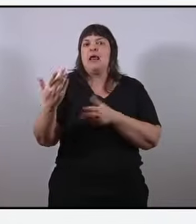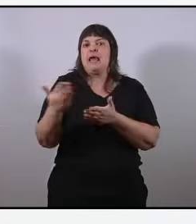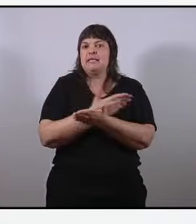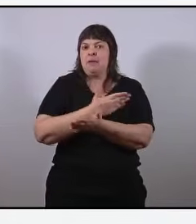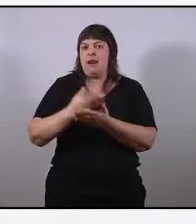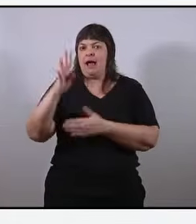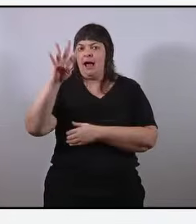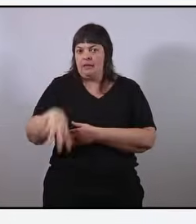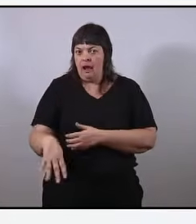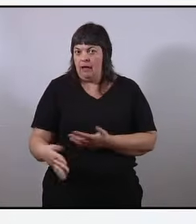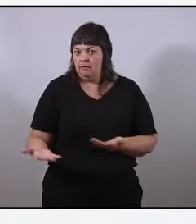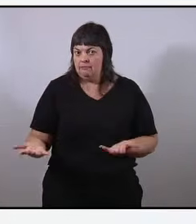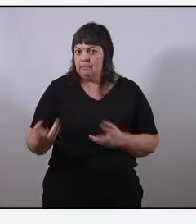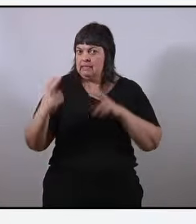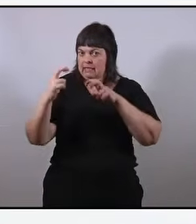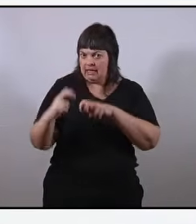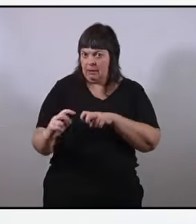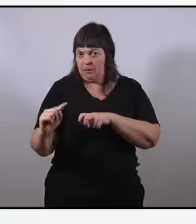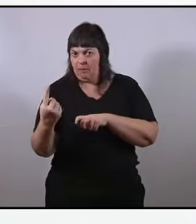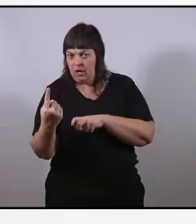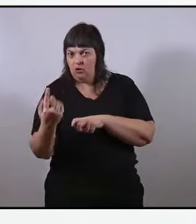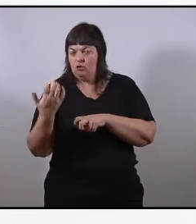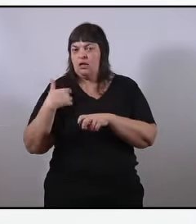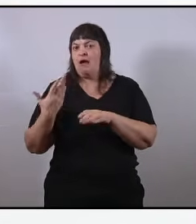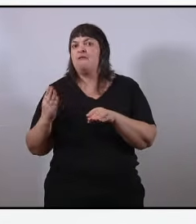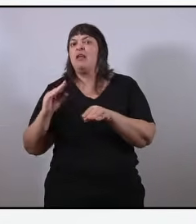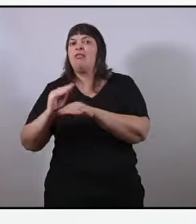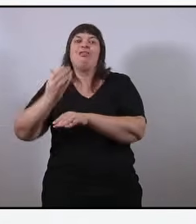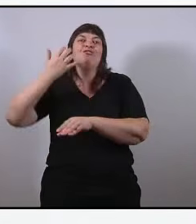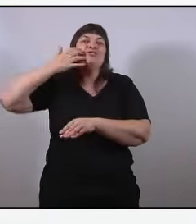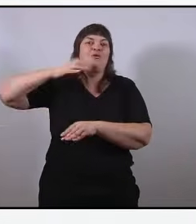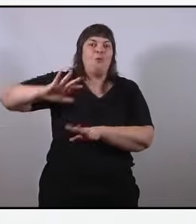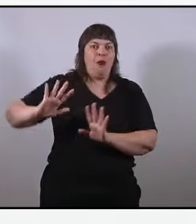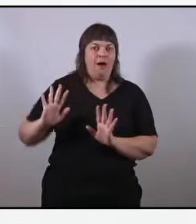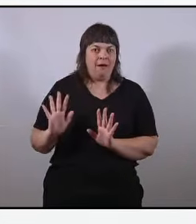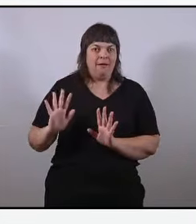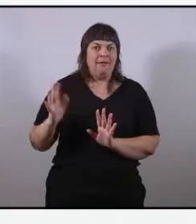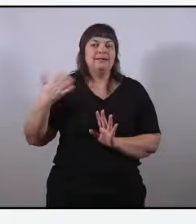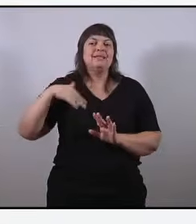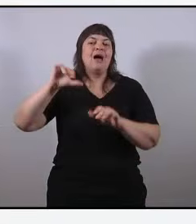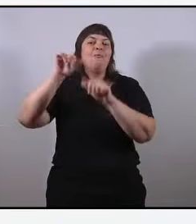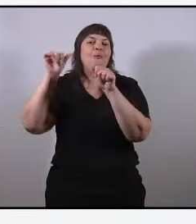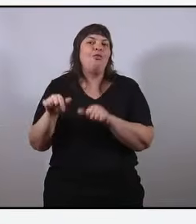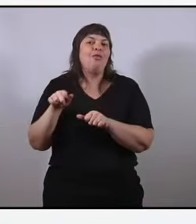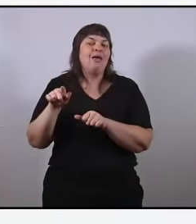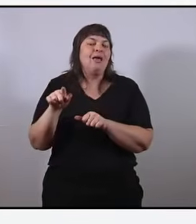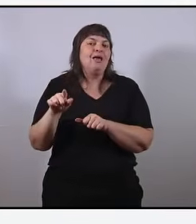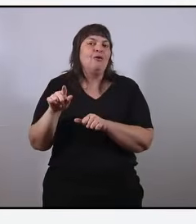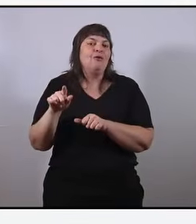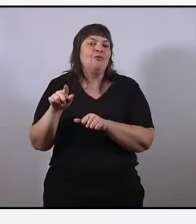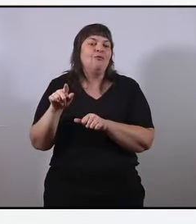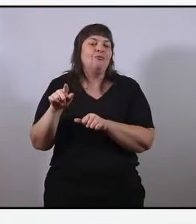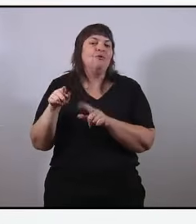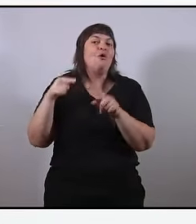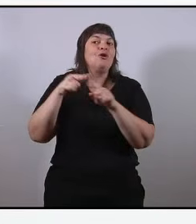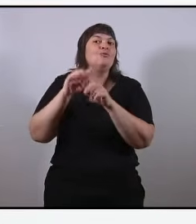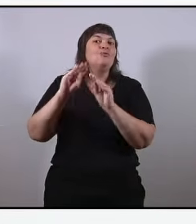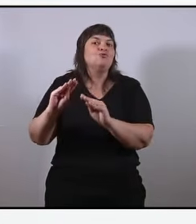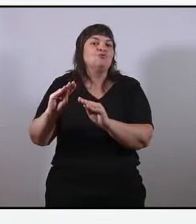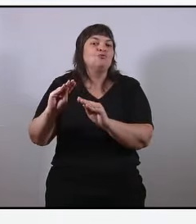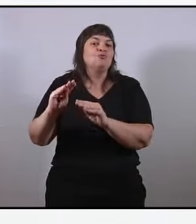separatismo catalán, se ha llegado a una financiación singular, se ha establecido un modelo que luego han pretendido que